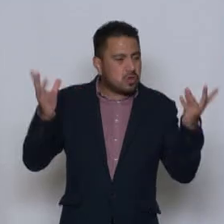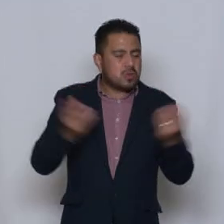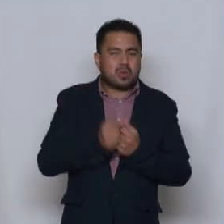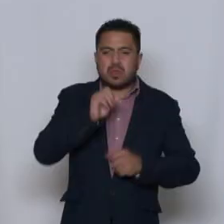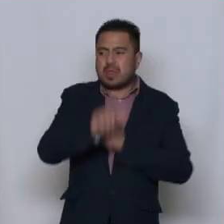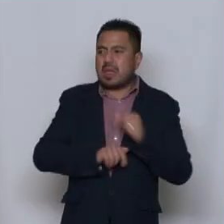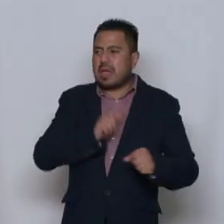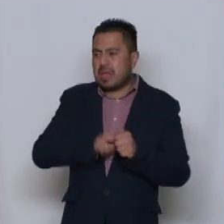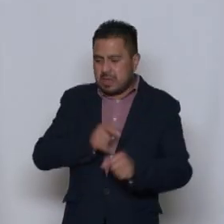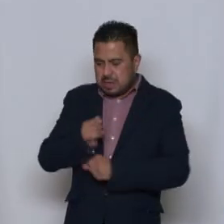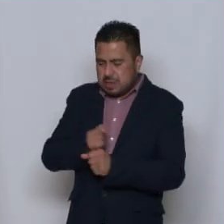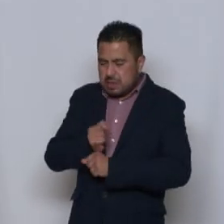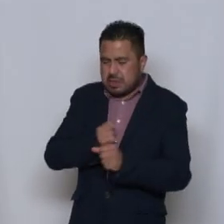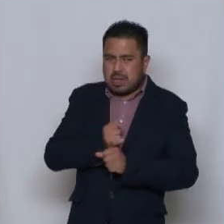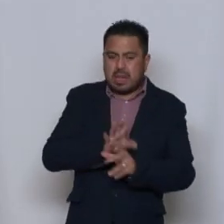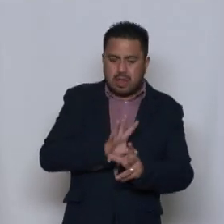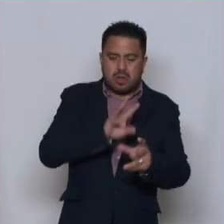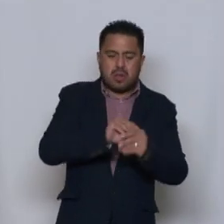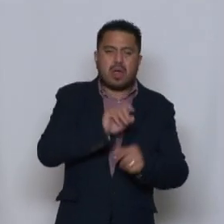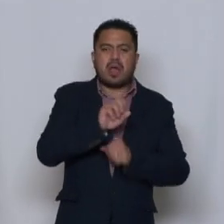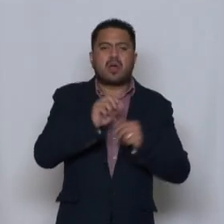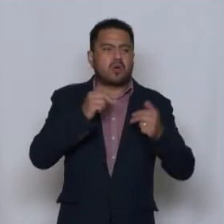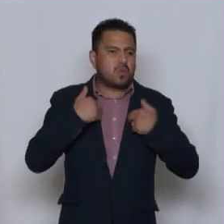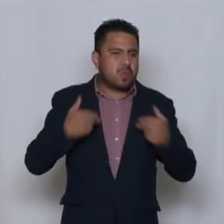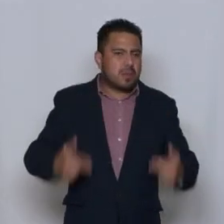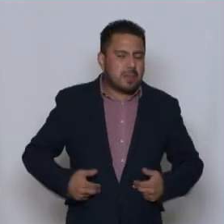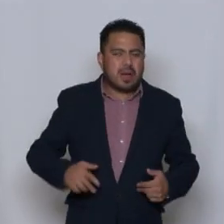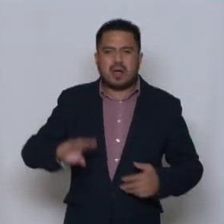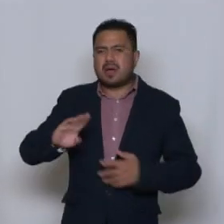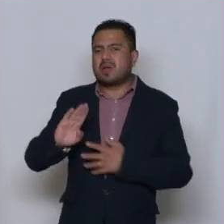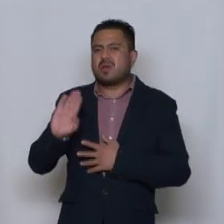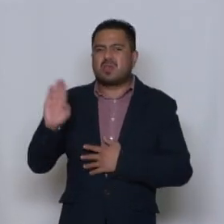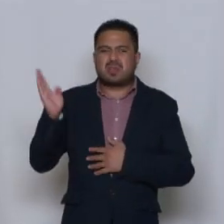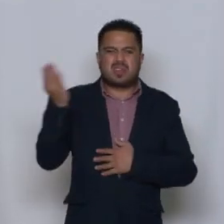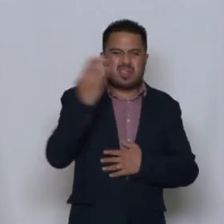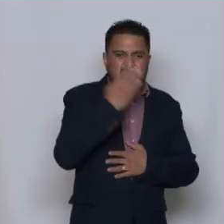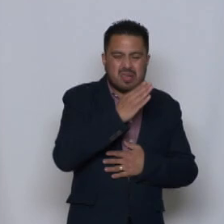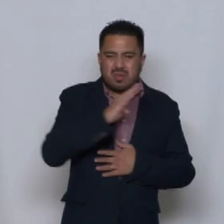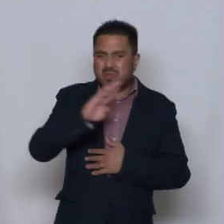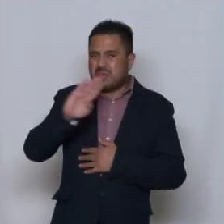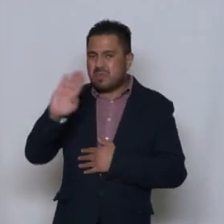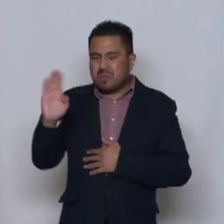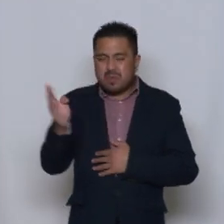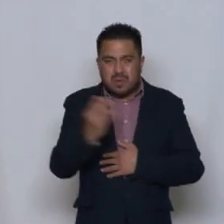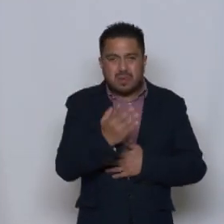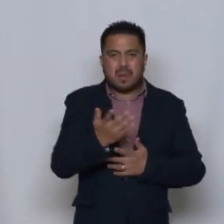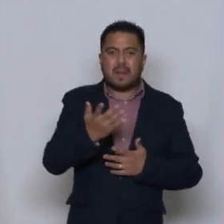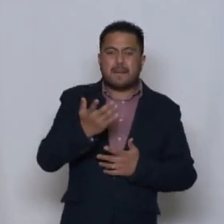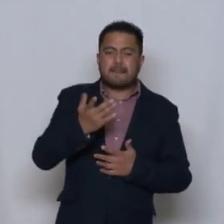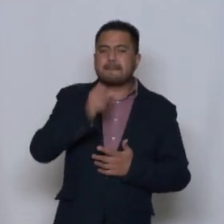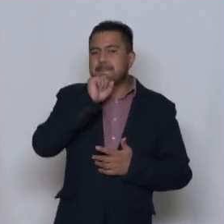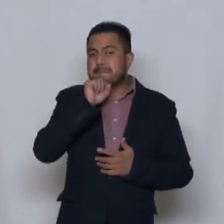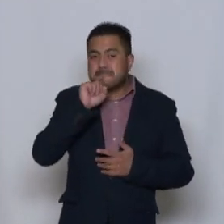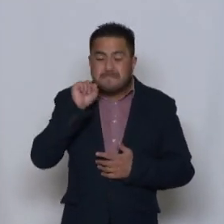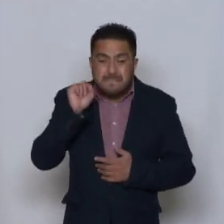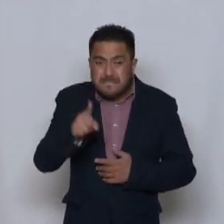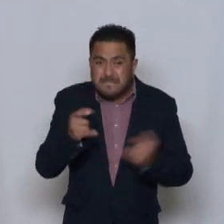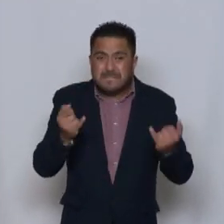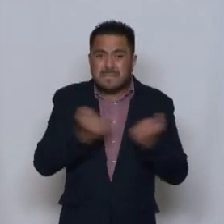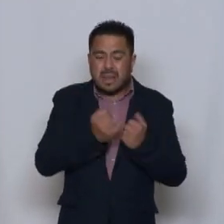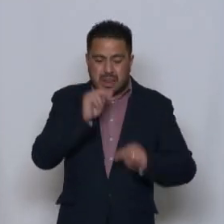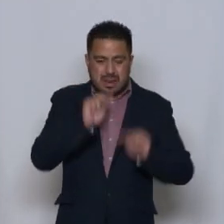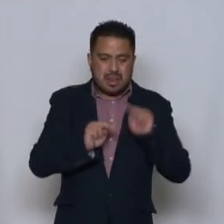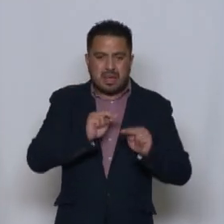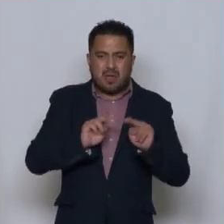han estudiado, incluyendo al humano, los tiburones, incluso a nivel